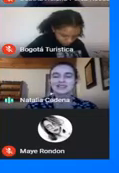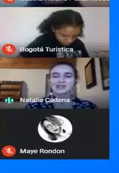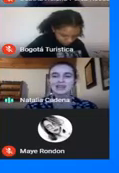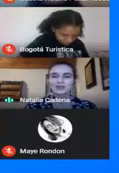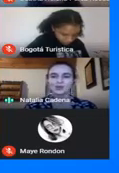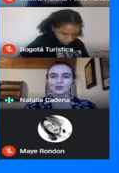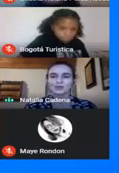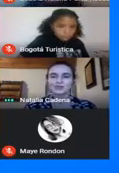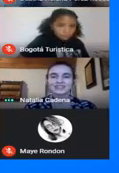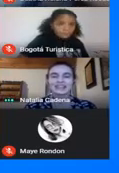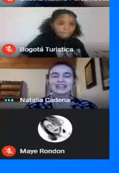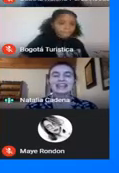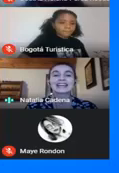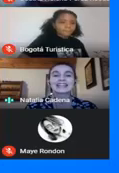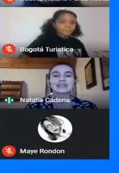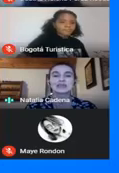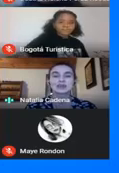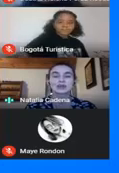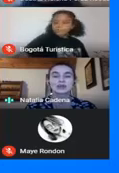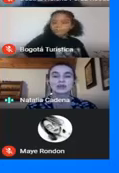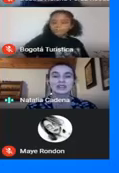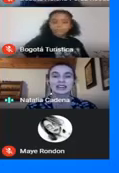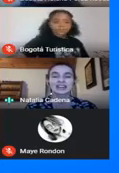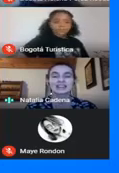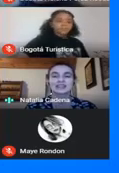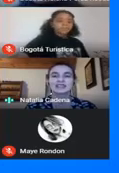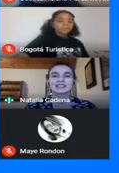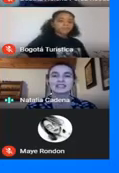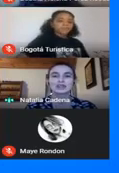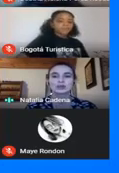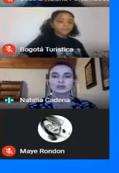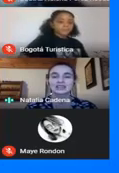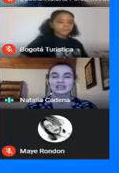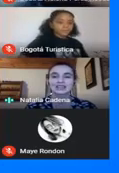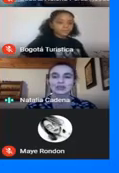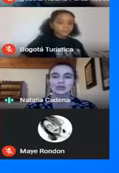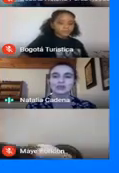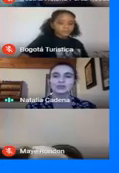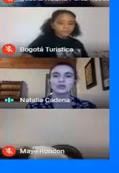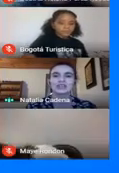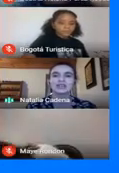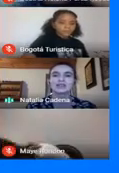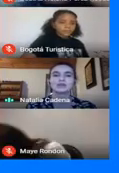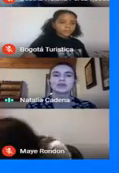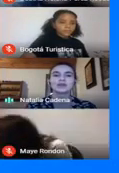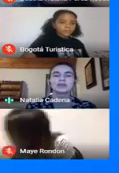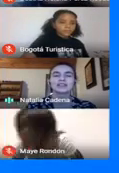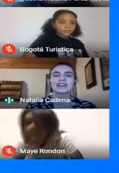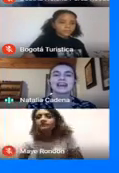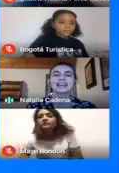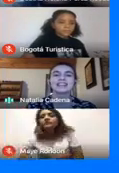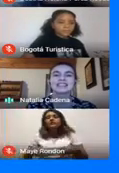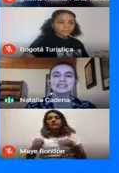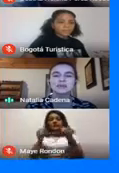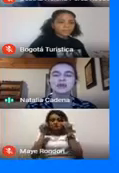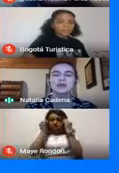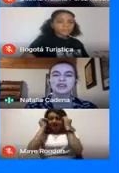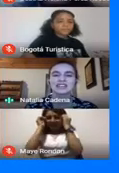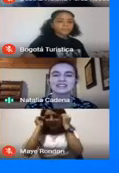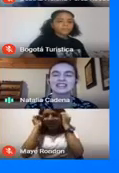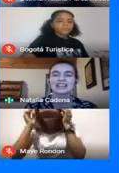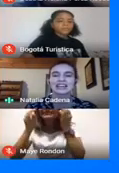Buenas tardes para todos. La Alcaldía Mayor de Bogotá, a través del Instituto Distrital de Turismo, les damos la bienvenida a la